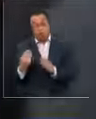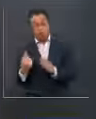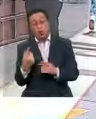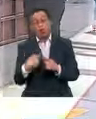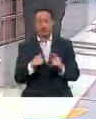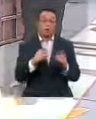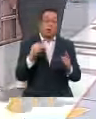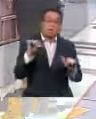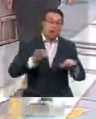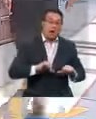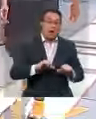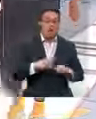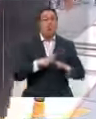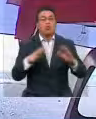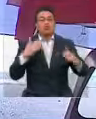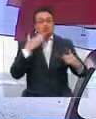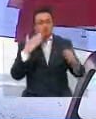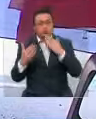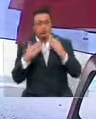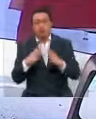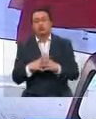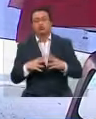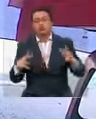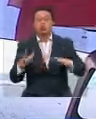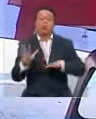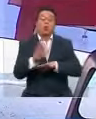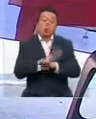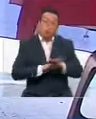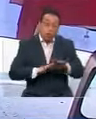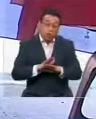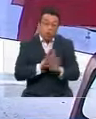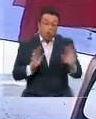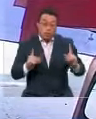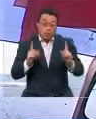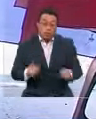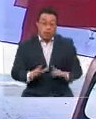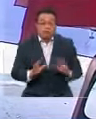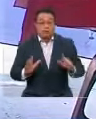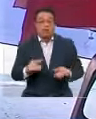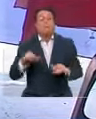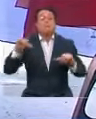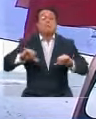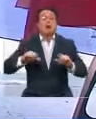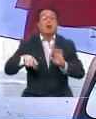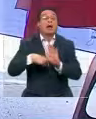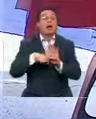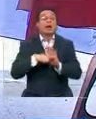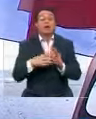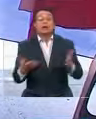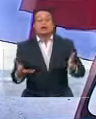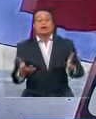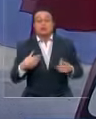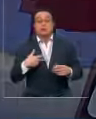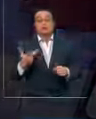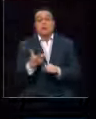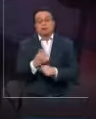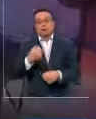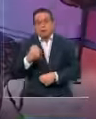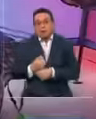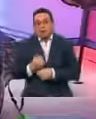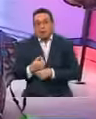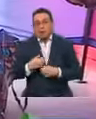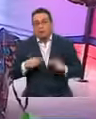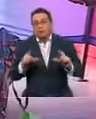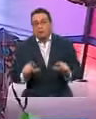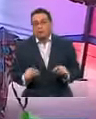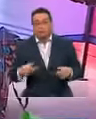lado malo. Muchos contagiados dicen, así que hay que cuidarse nomás, pues si no queda otra. ¿Y lo malo? Lo malo es que el trabajo.